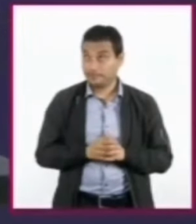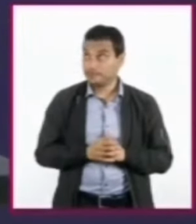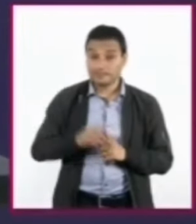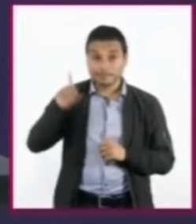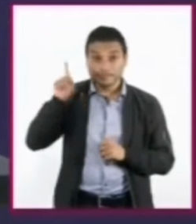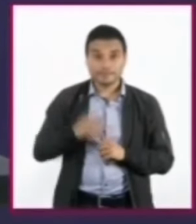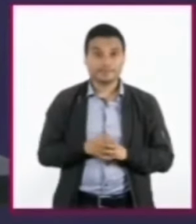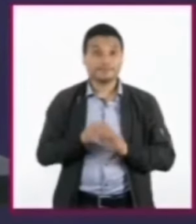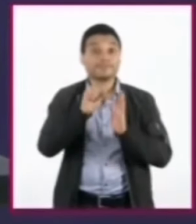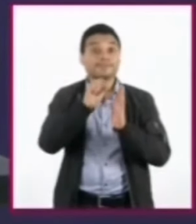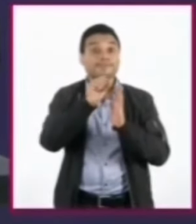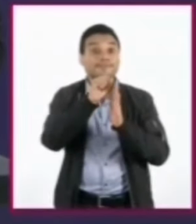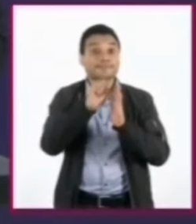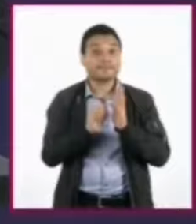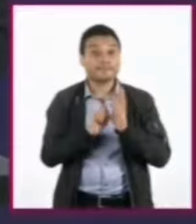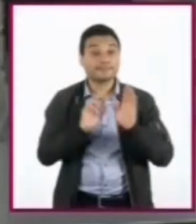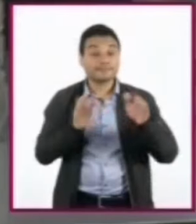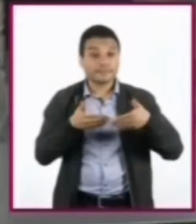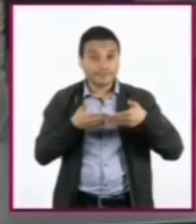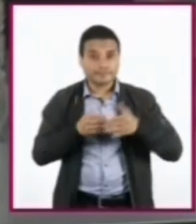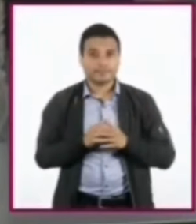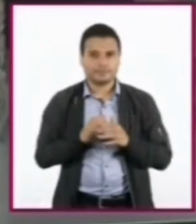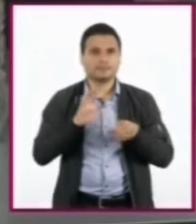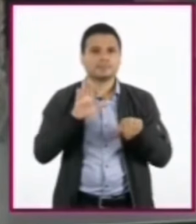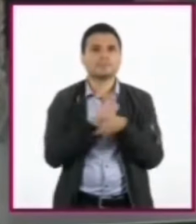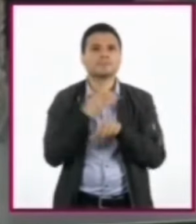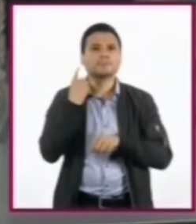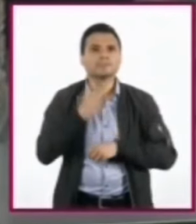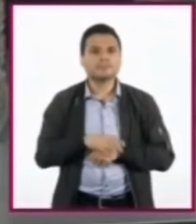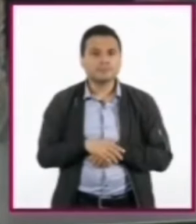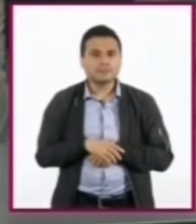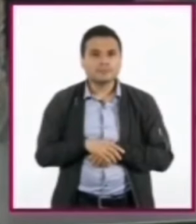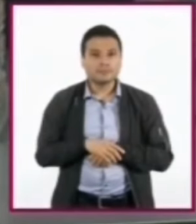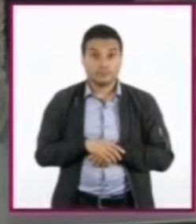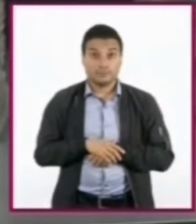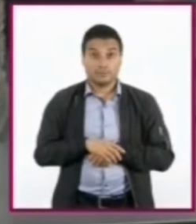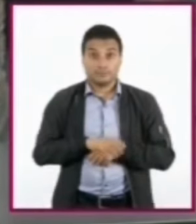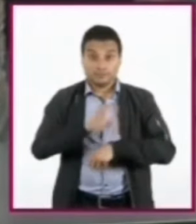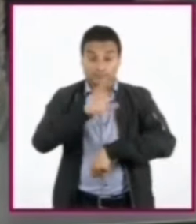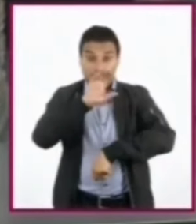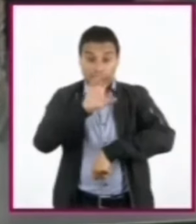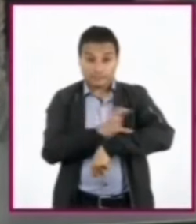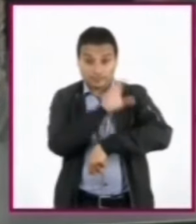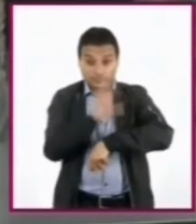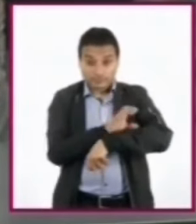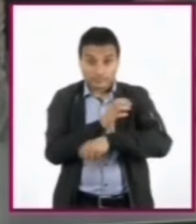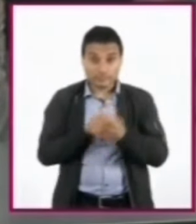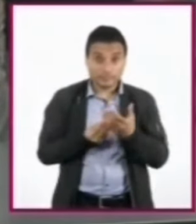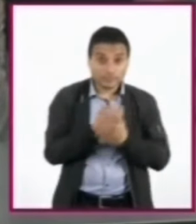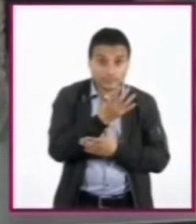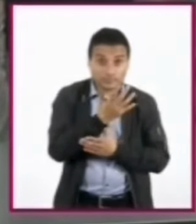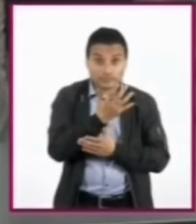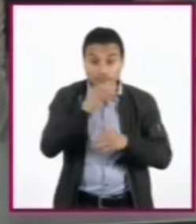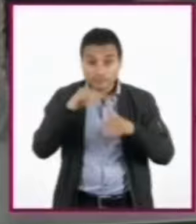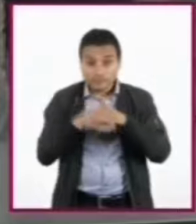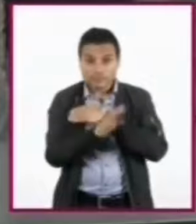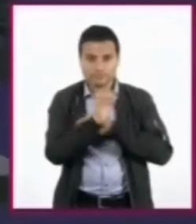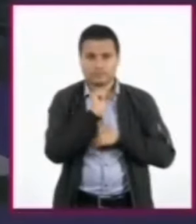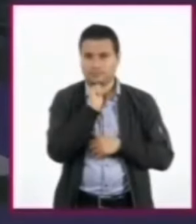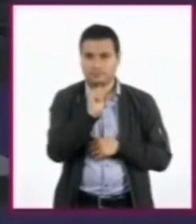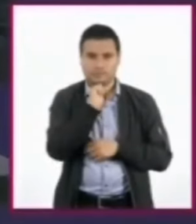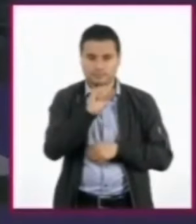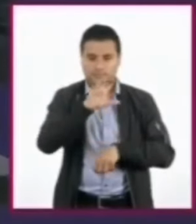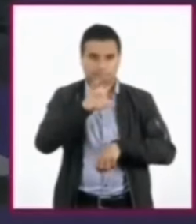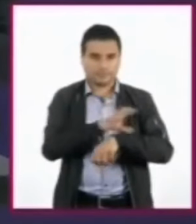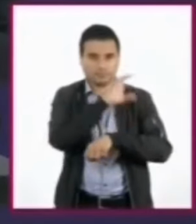nuestro sistema cerrado, porque no entra ni sale energía, por eso lo llamamos así. Una vez